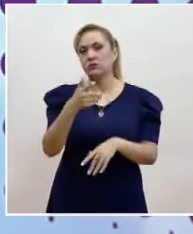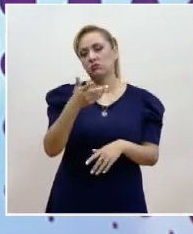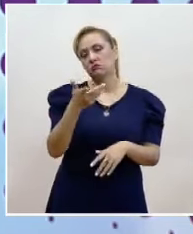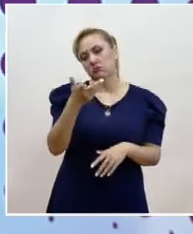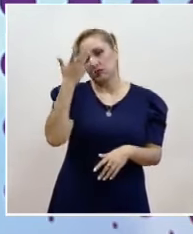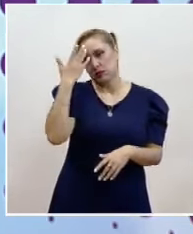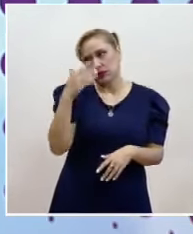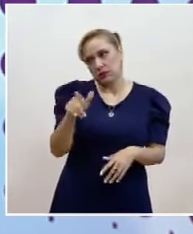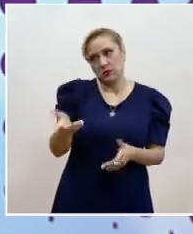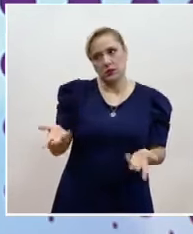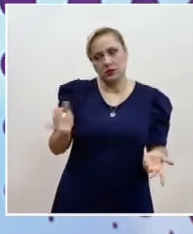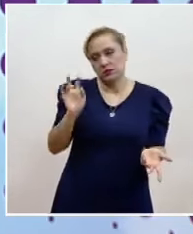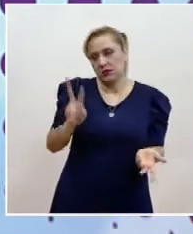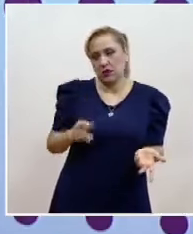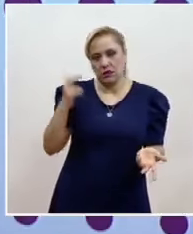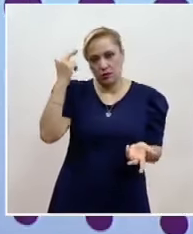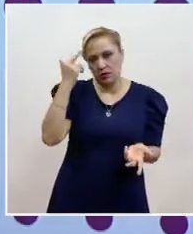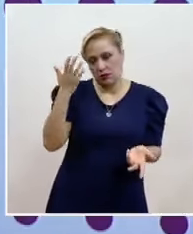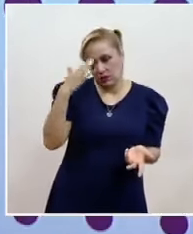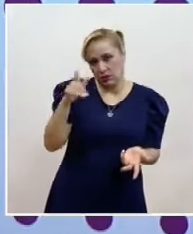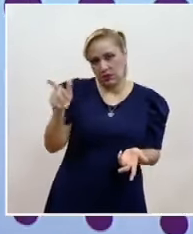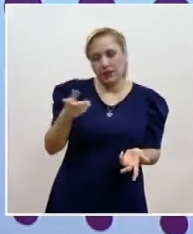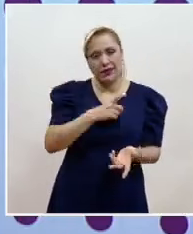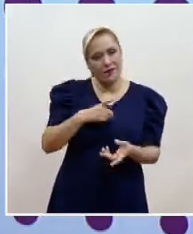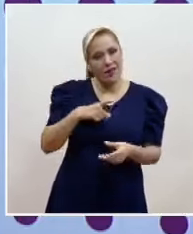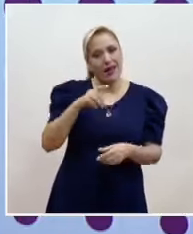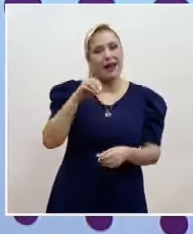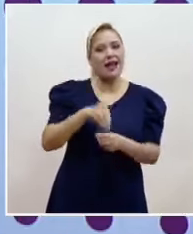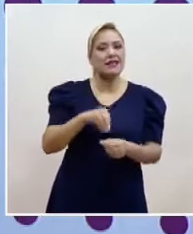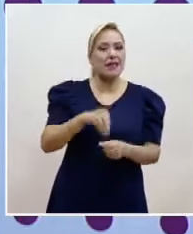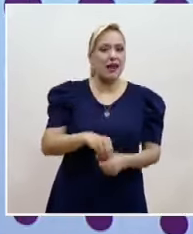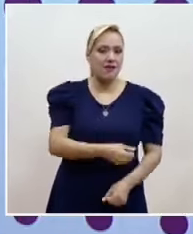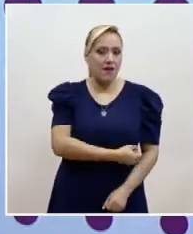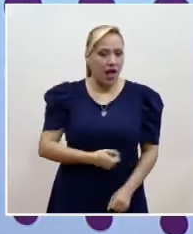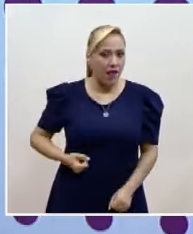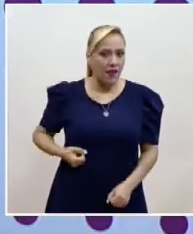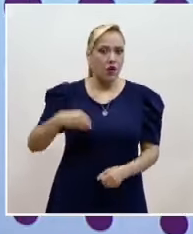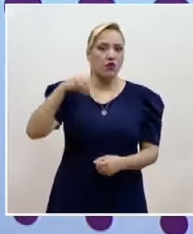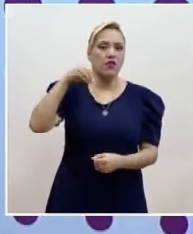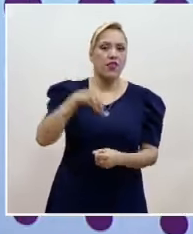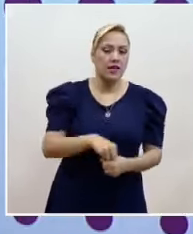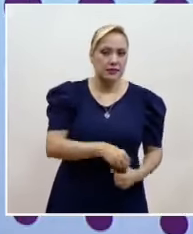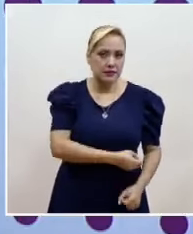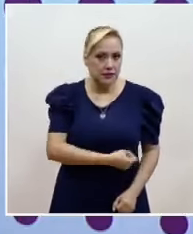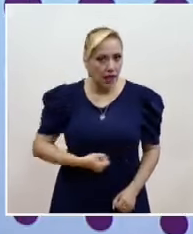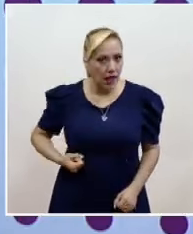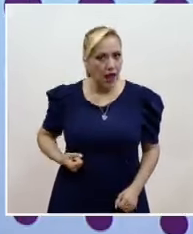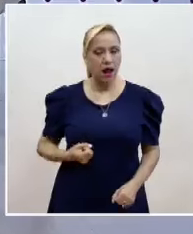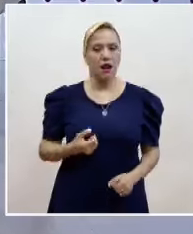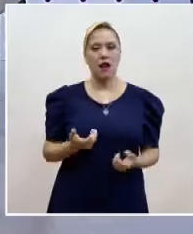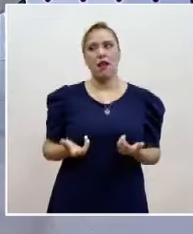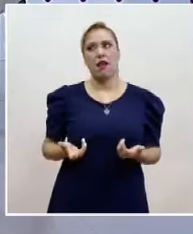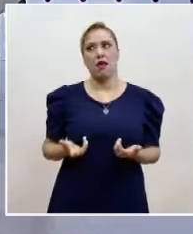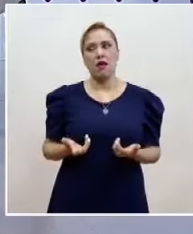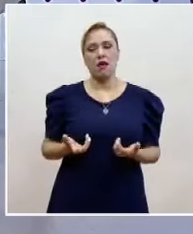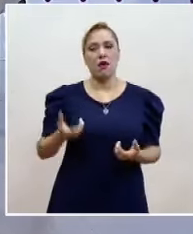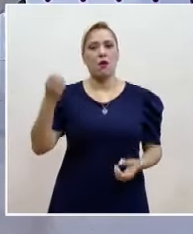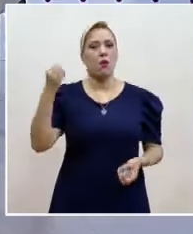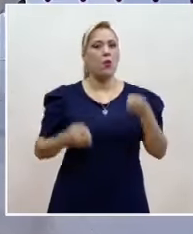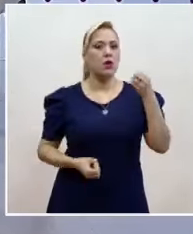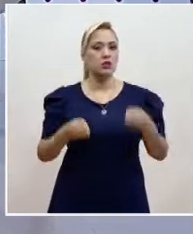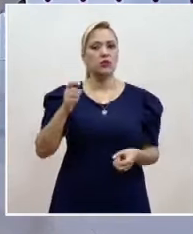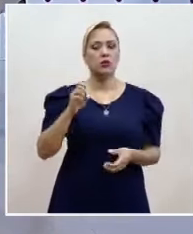bien, Roberto, pues toda esa información debe estar reservada, es confidencial o temas que se relacionen con en un juicio con